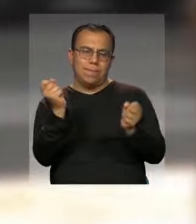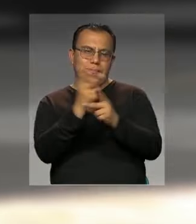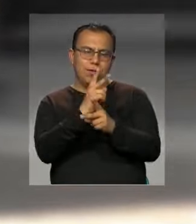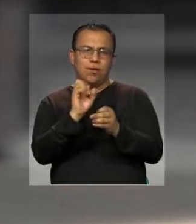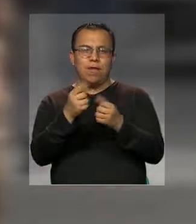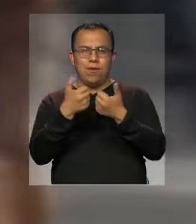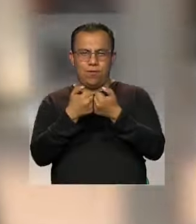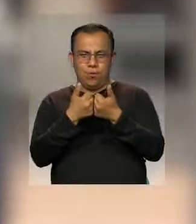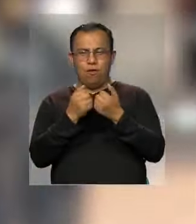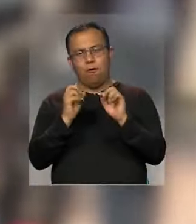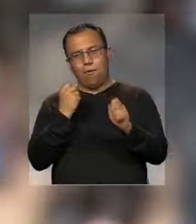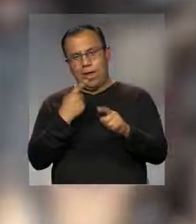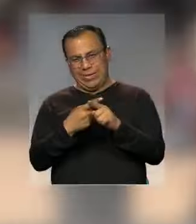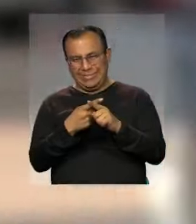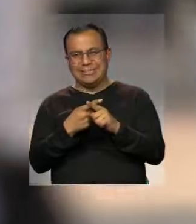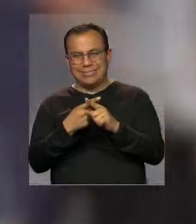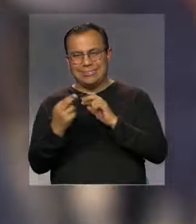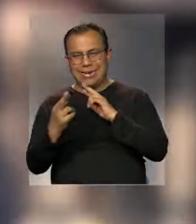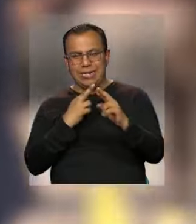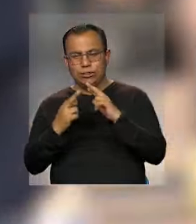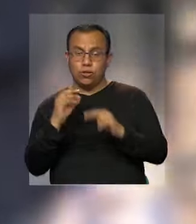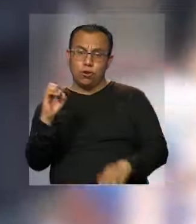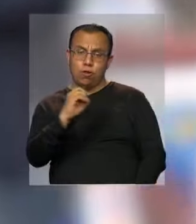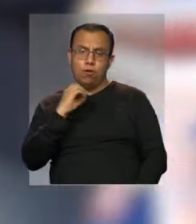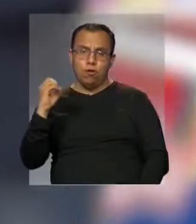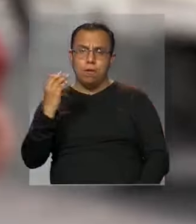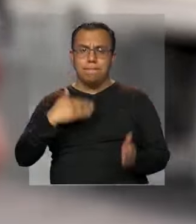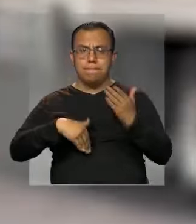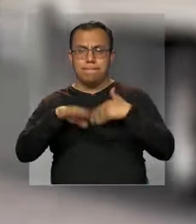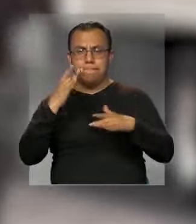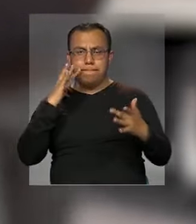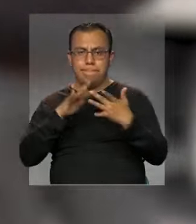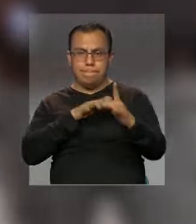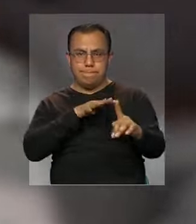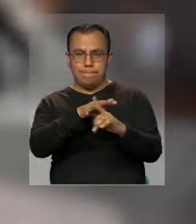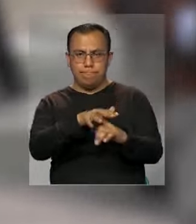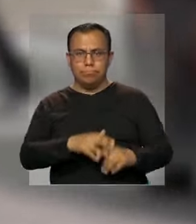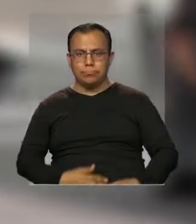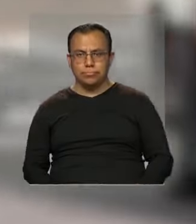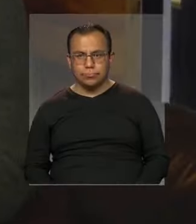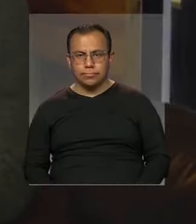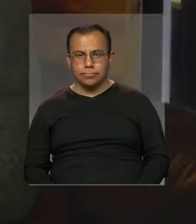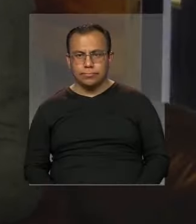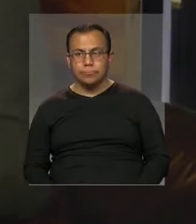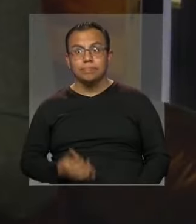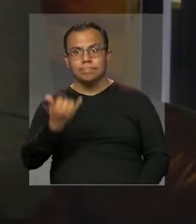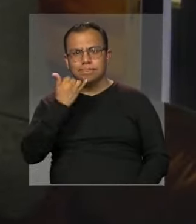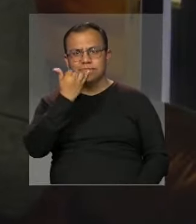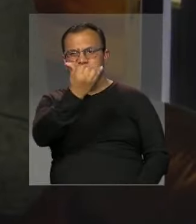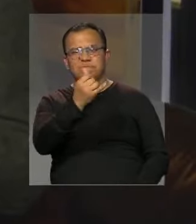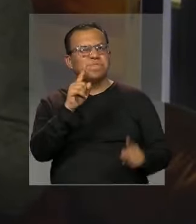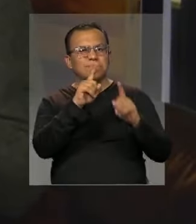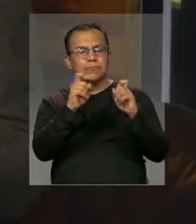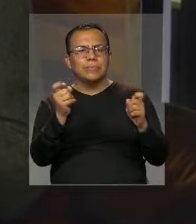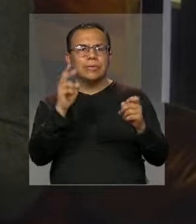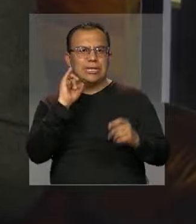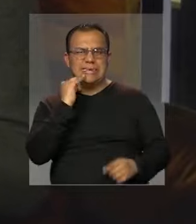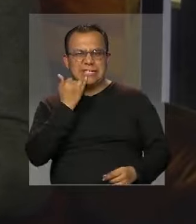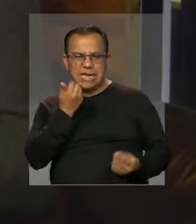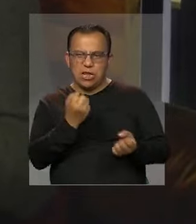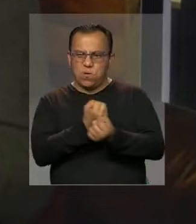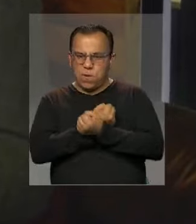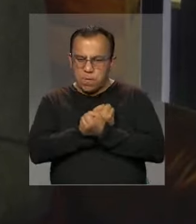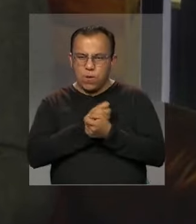de pareja o expareja, siendo los hombres la mayoría de victimarios. La mayoría llaman por situaciones relacionadas con celos, amor